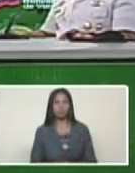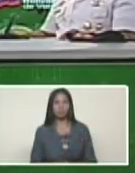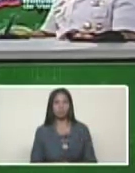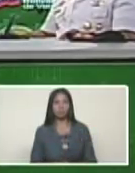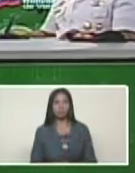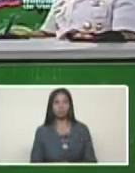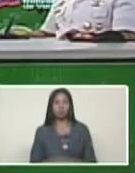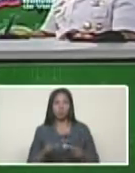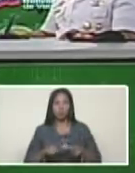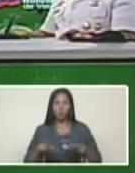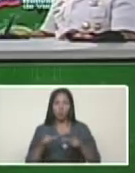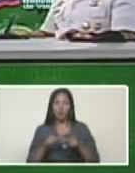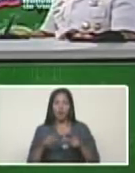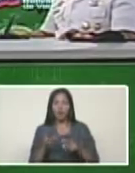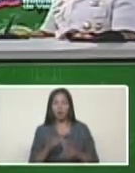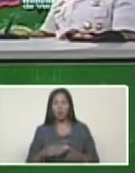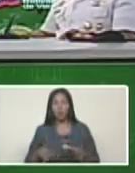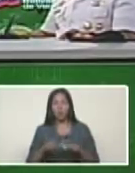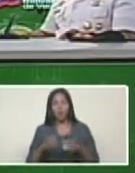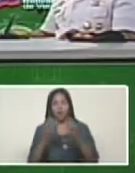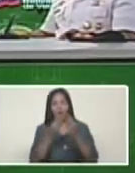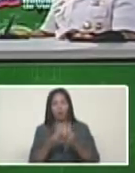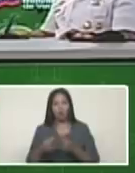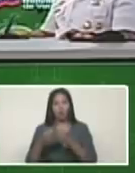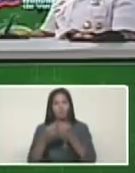una zona económica especial militar,